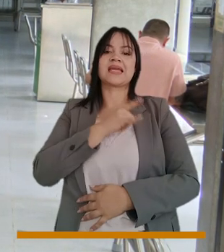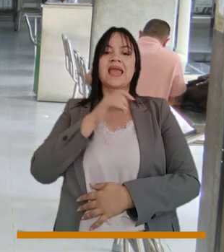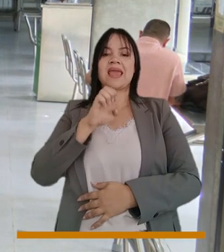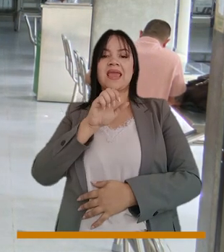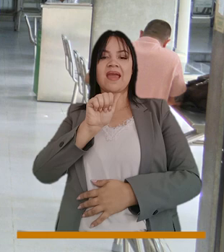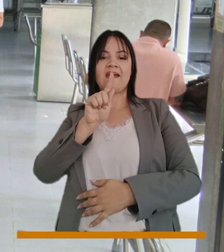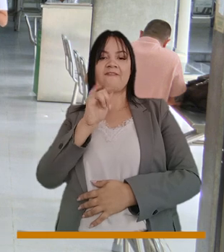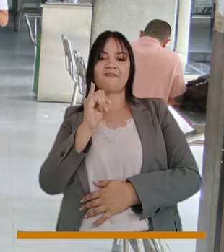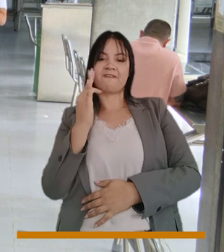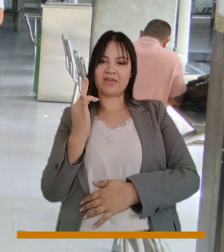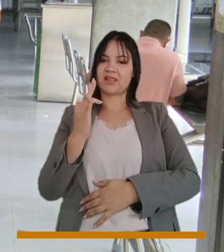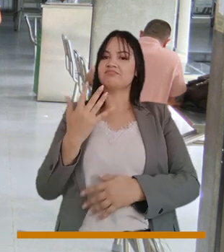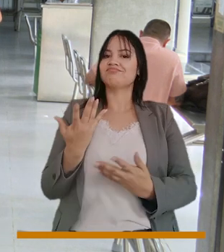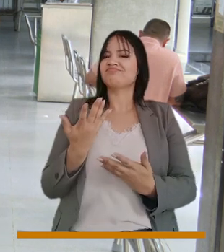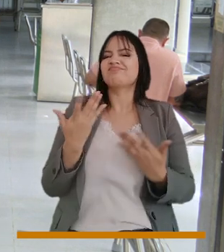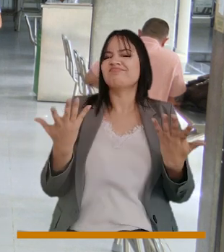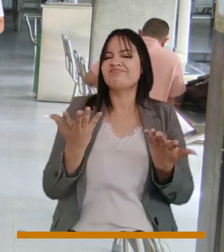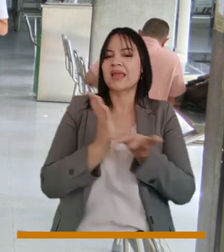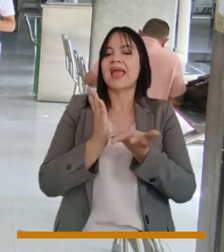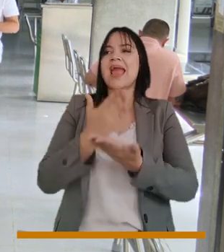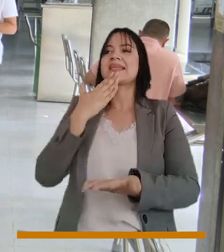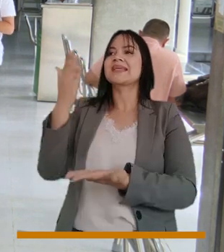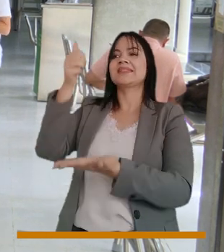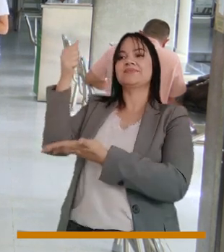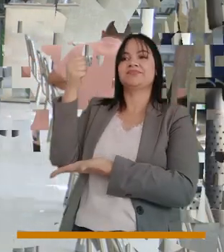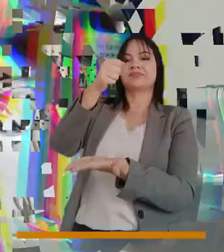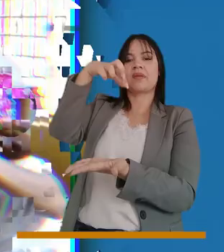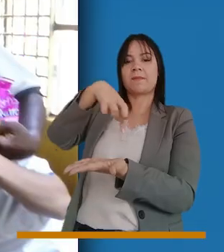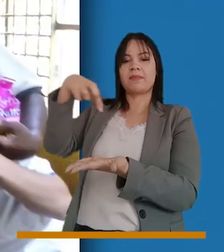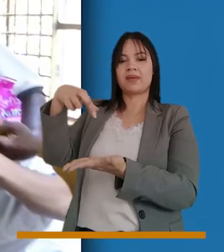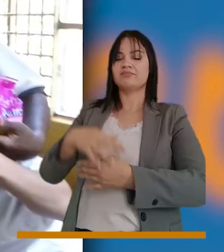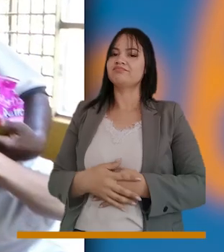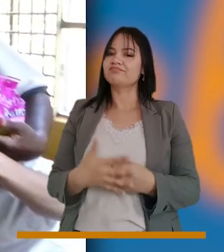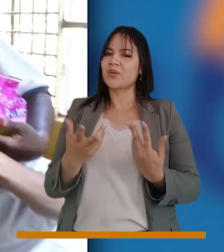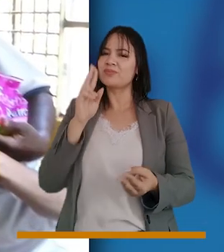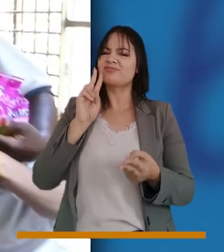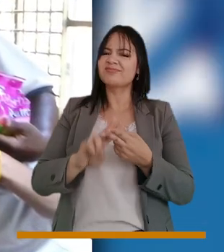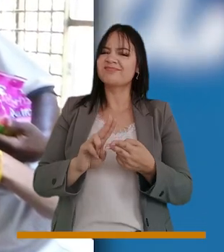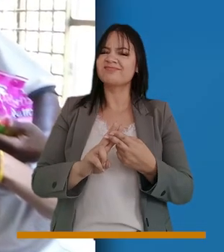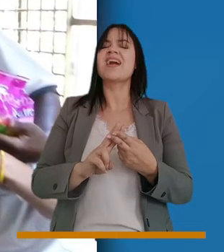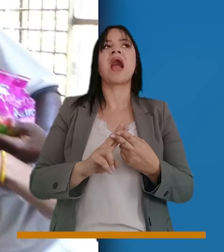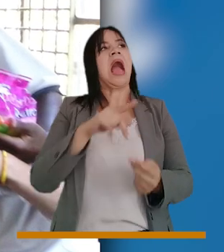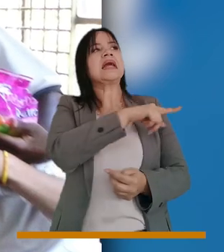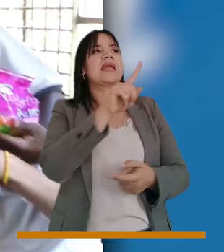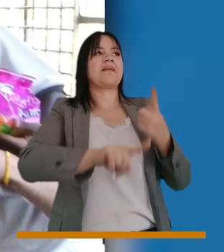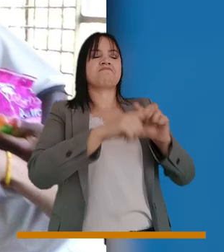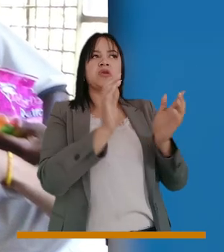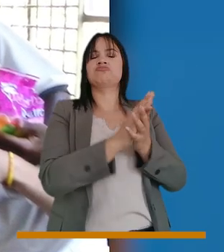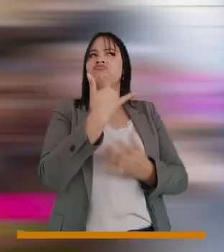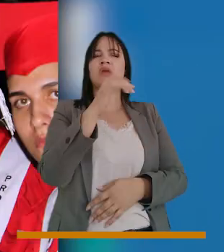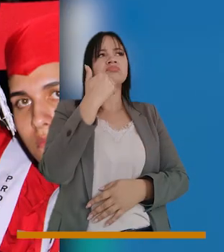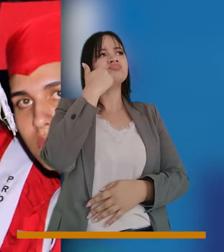logré estudiar en EAFIT gracias al presupuesto participativo. Lo conocí gracias a los amigos míos mayores,